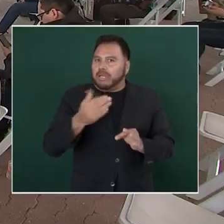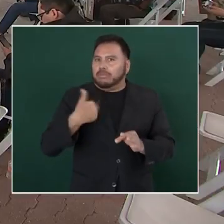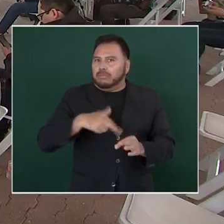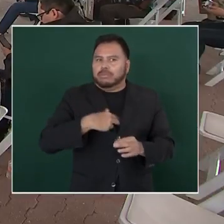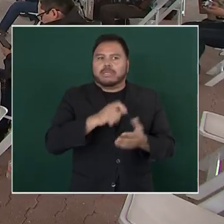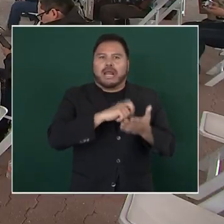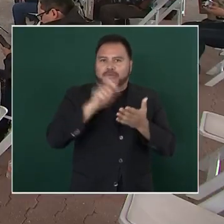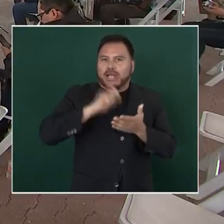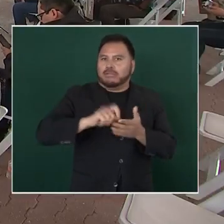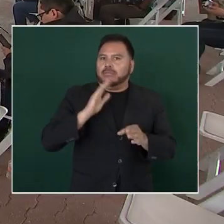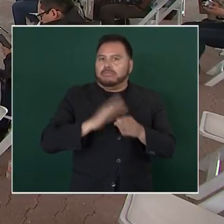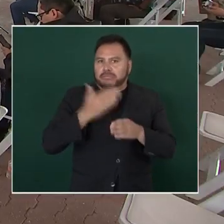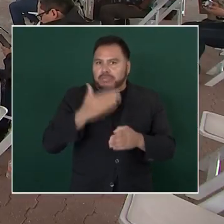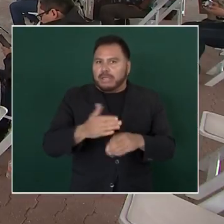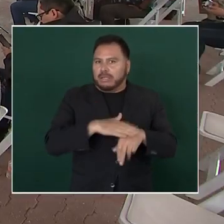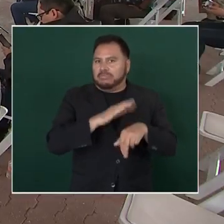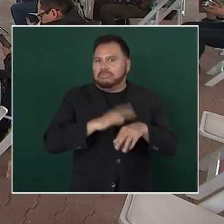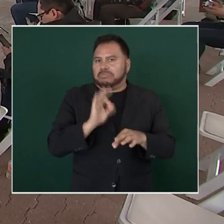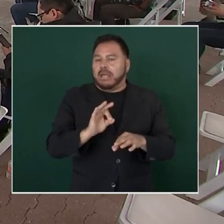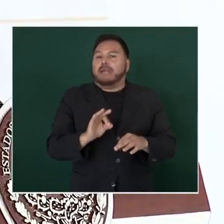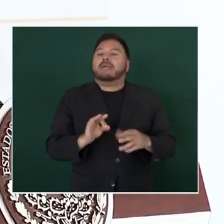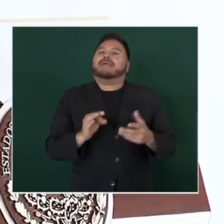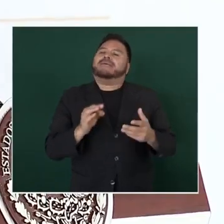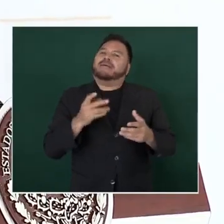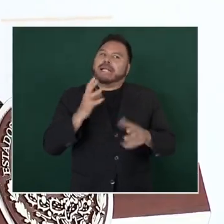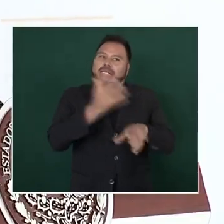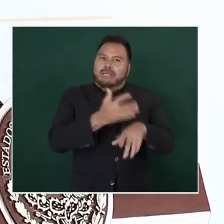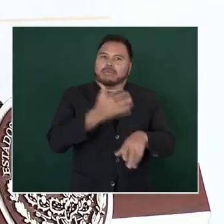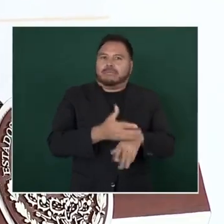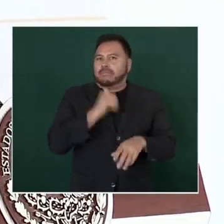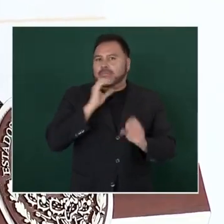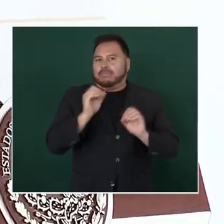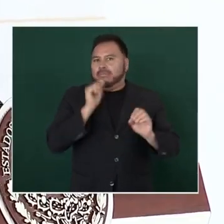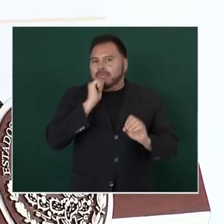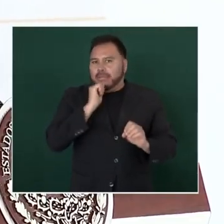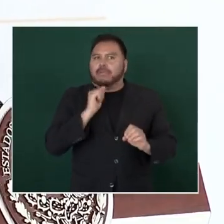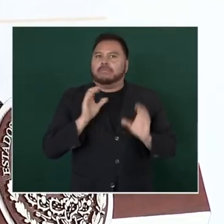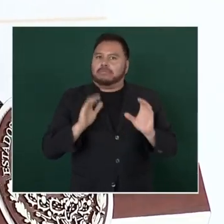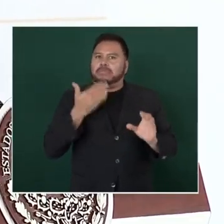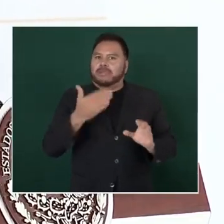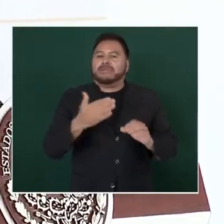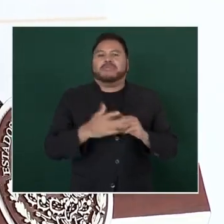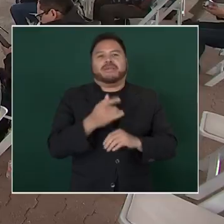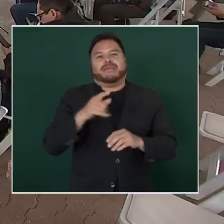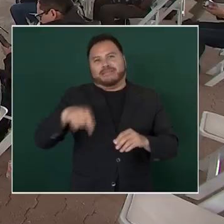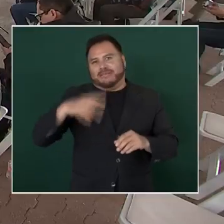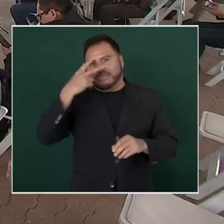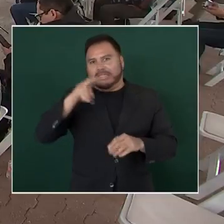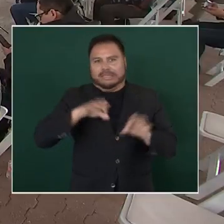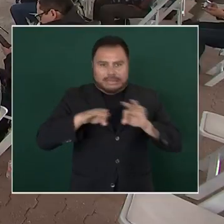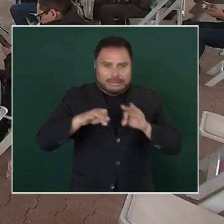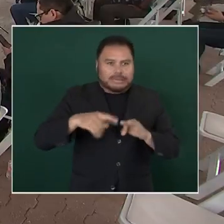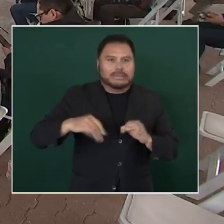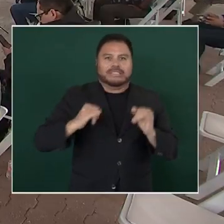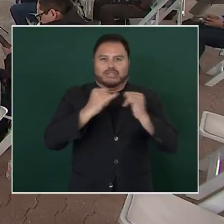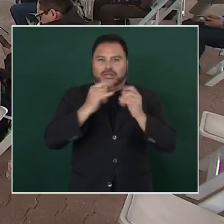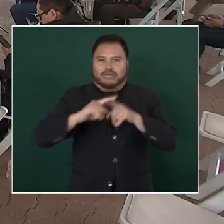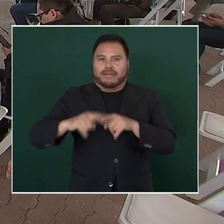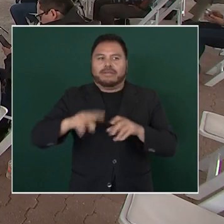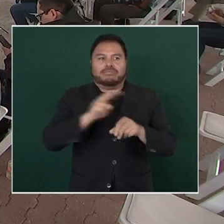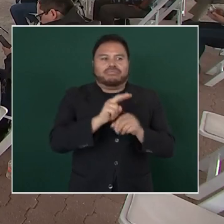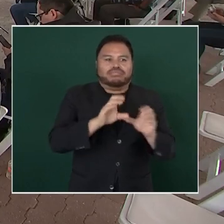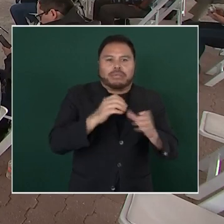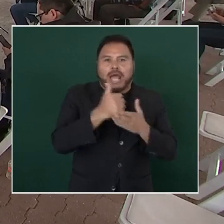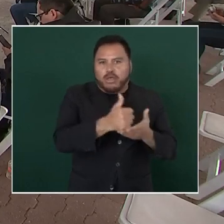han evitado muchas sanciones y, bueno, pues es un trabajo de varias dependencias del Estado mexicano. ¿Se podría reducir el espectro? ¿Perdón?